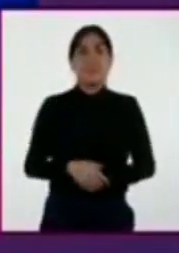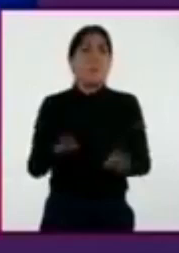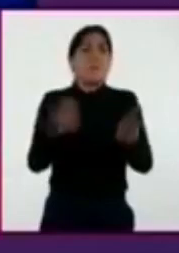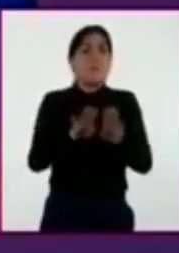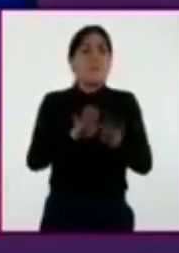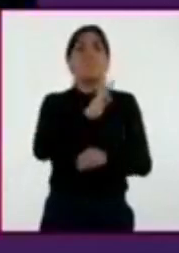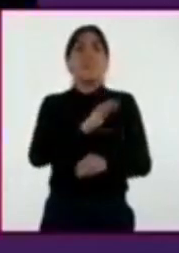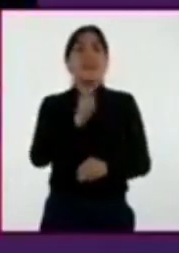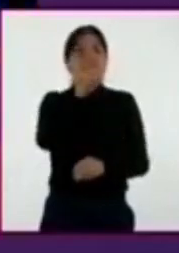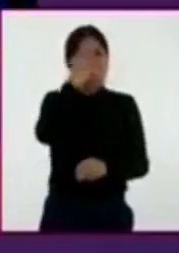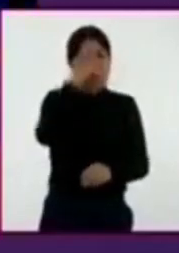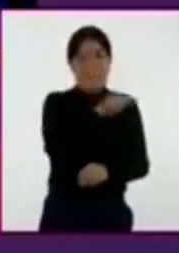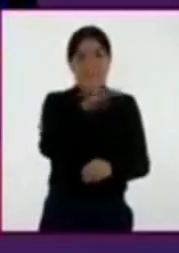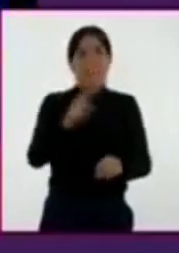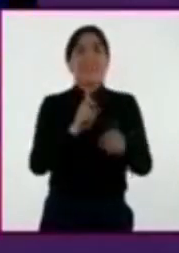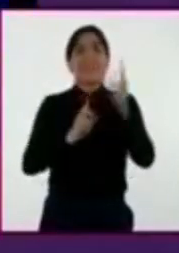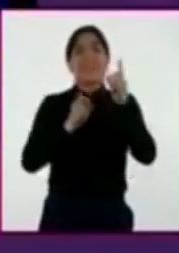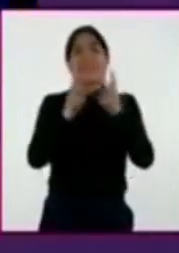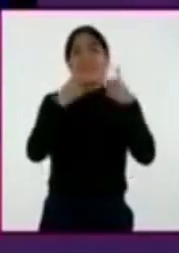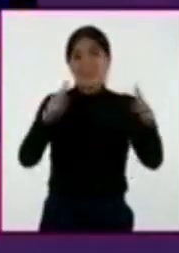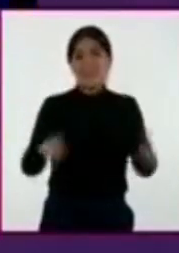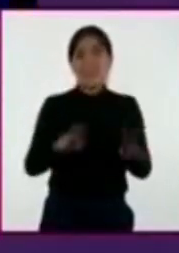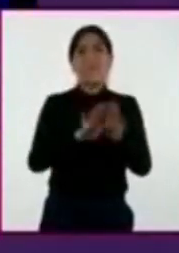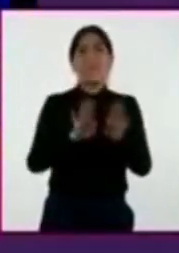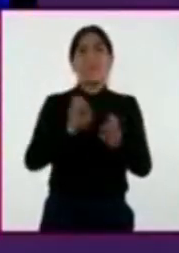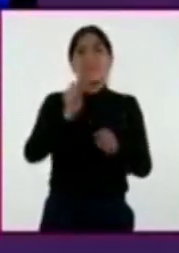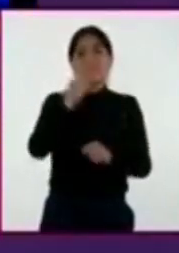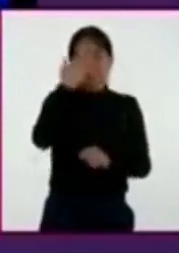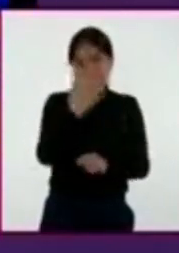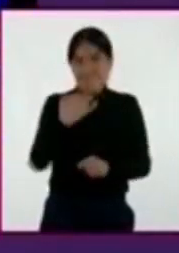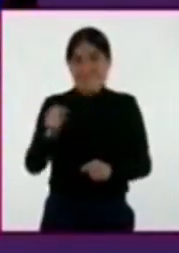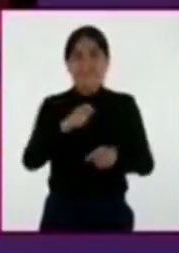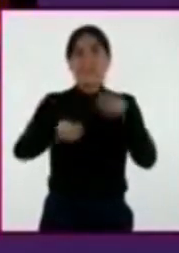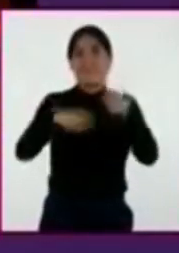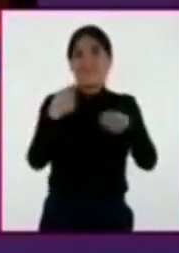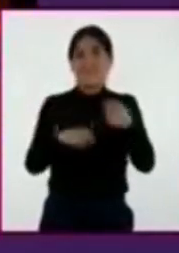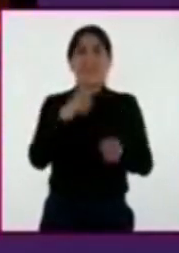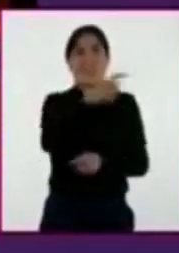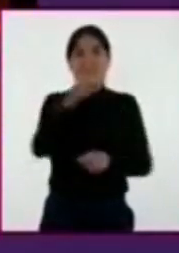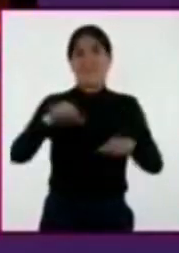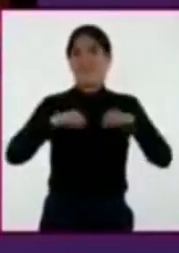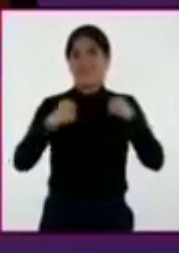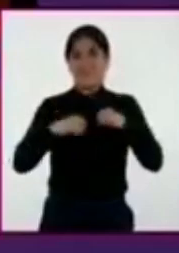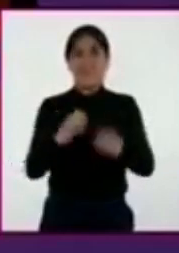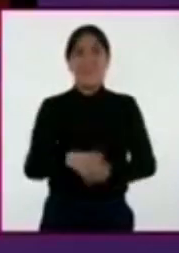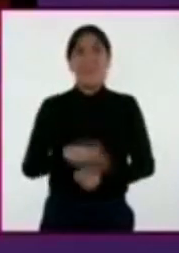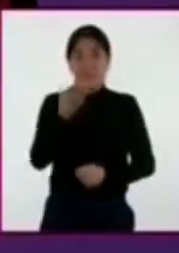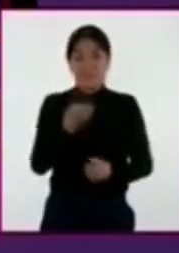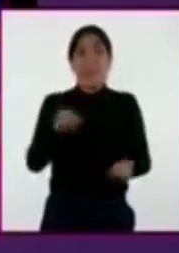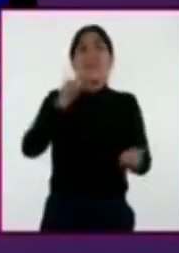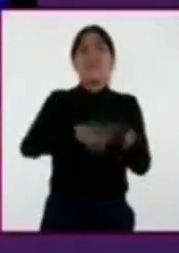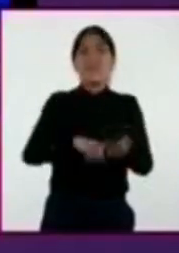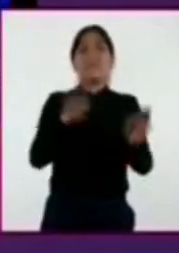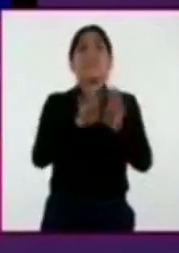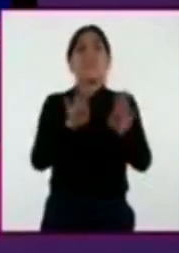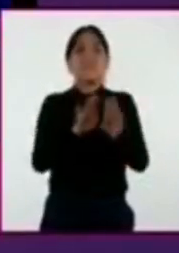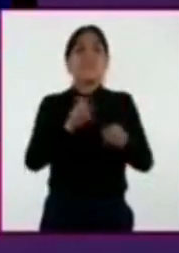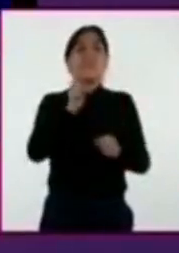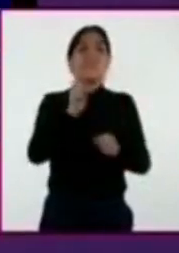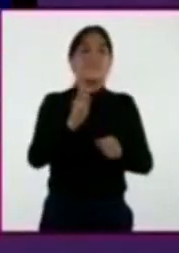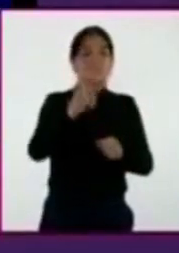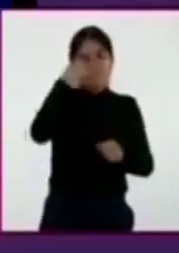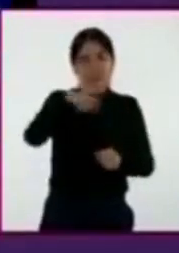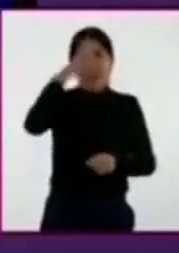podemos favorecer el desarrollo de habilidades y destrezas en adolescentes? Esto es a través de diseñar situaciones